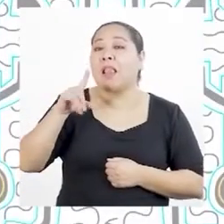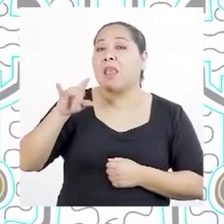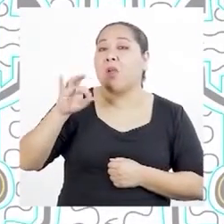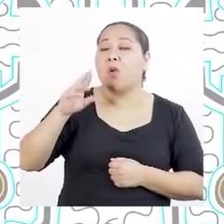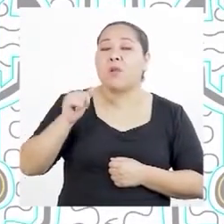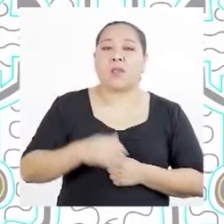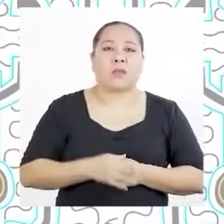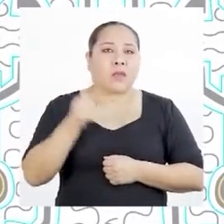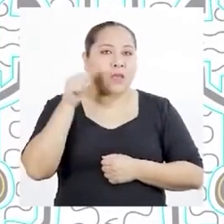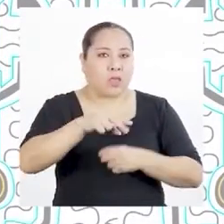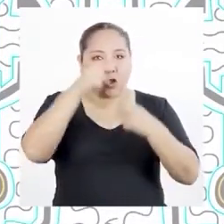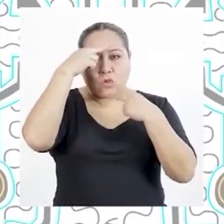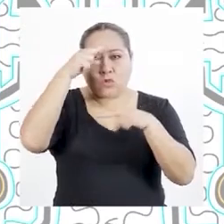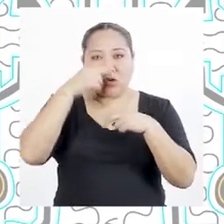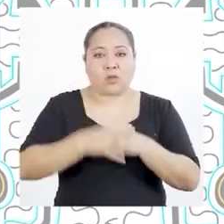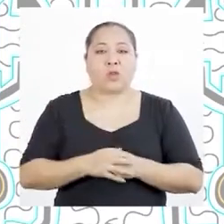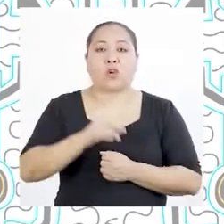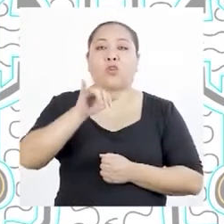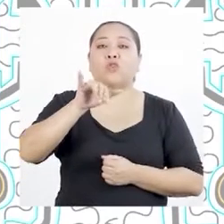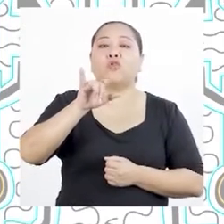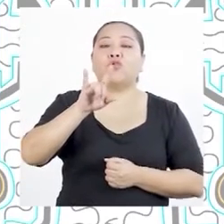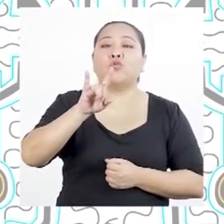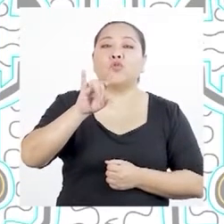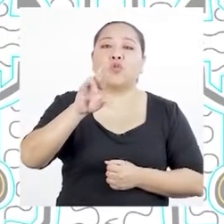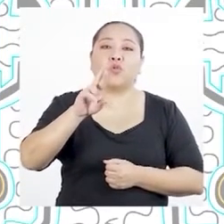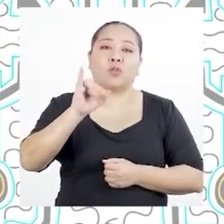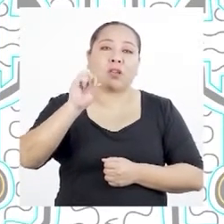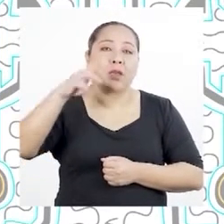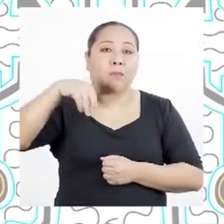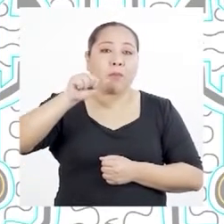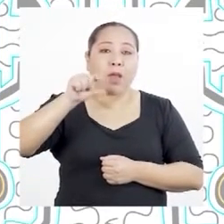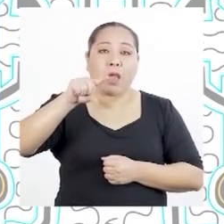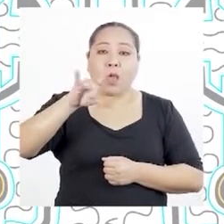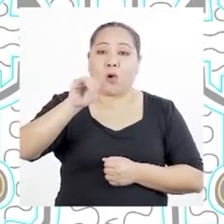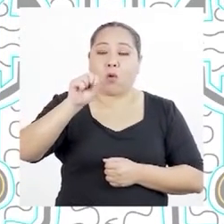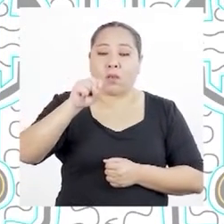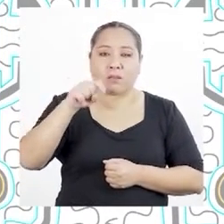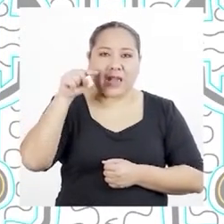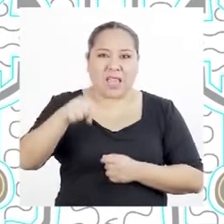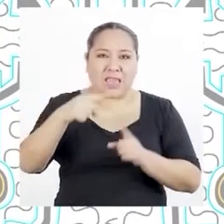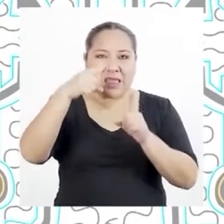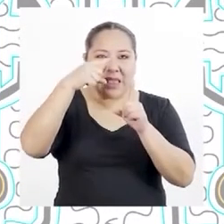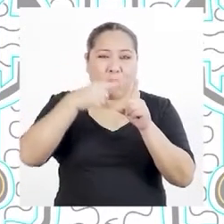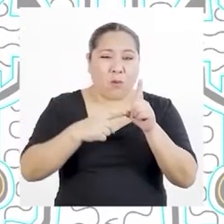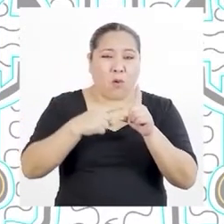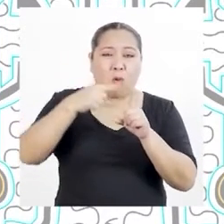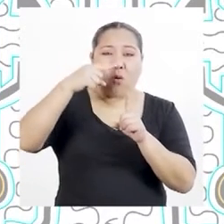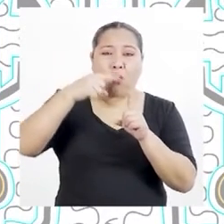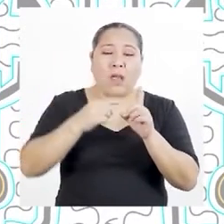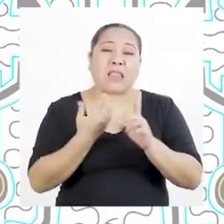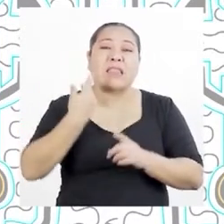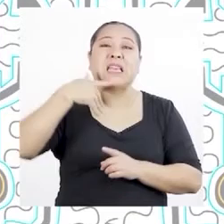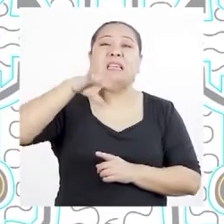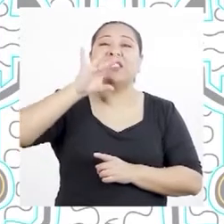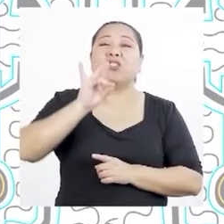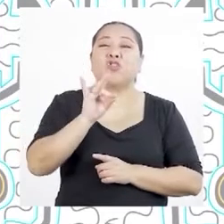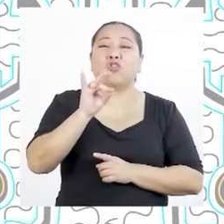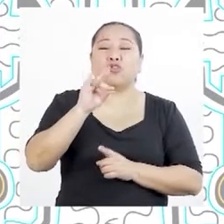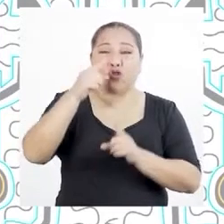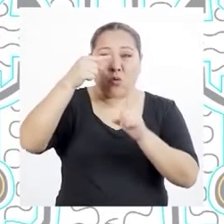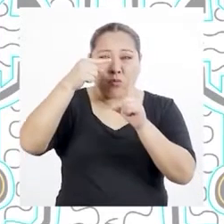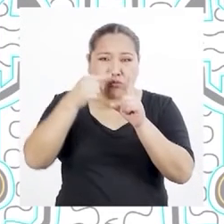Laura! Tenemos noticias desde Yurimaguas, donde se presentan temperaturas de hasta 18 grados por